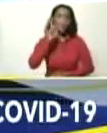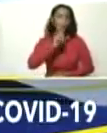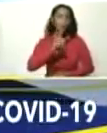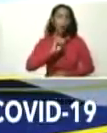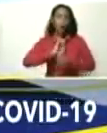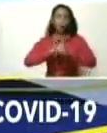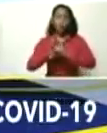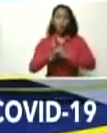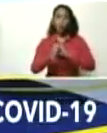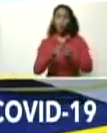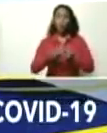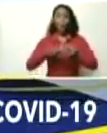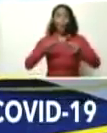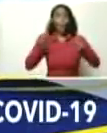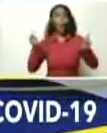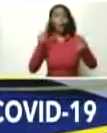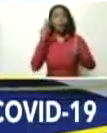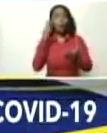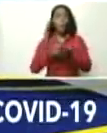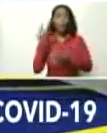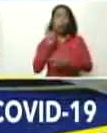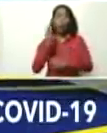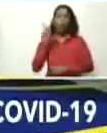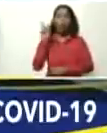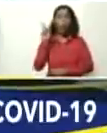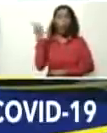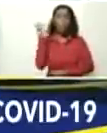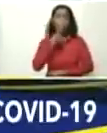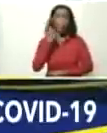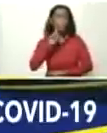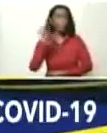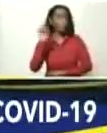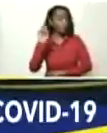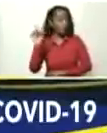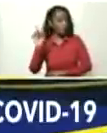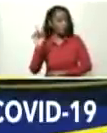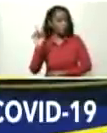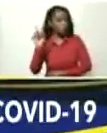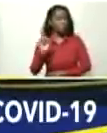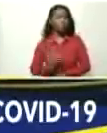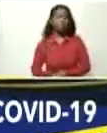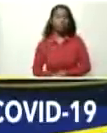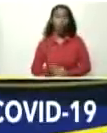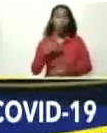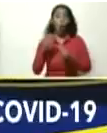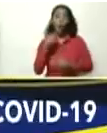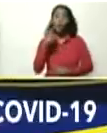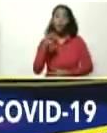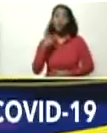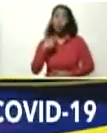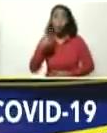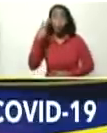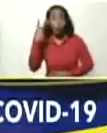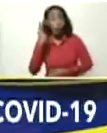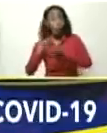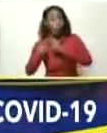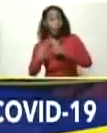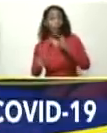que el coronavirus va a desaparecer en el 2022. Eso es mentira. como digo una cosa, digo la